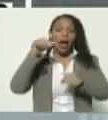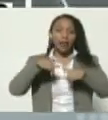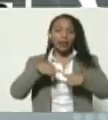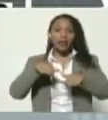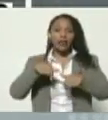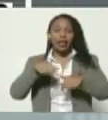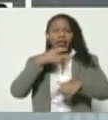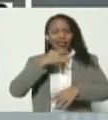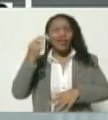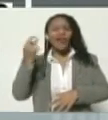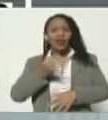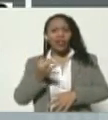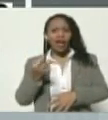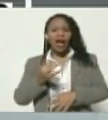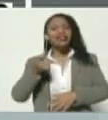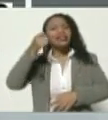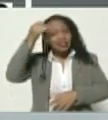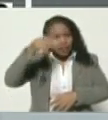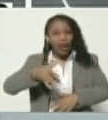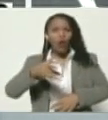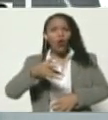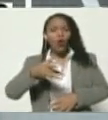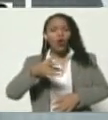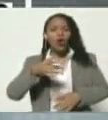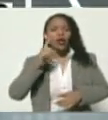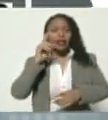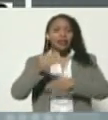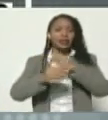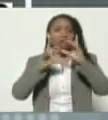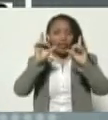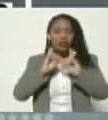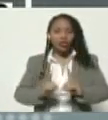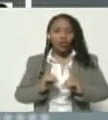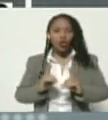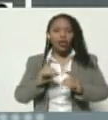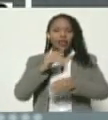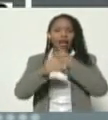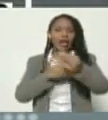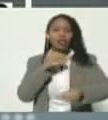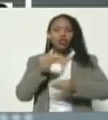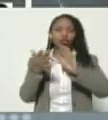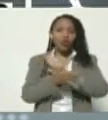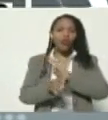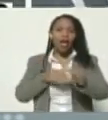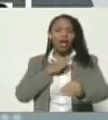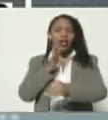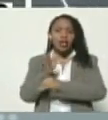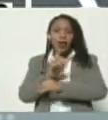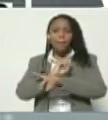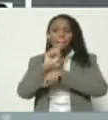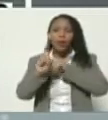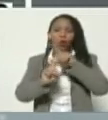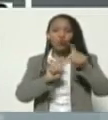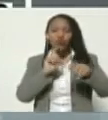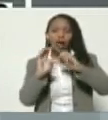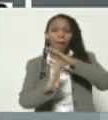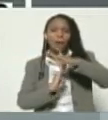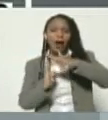De verdad, creo que la decisión que se tomó de ir a consultar las